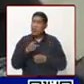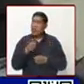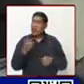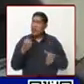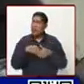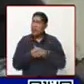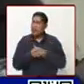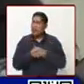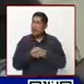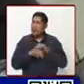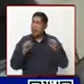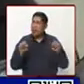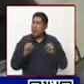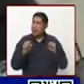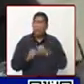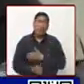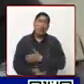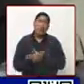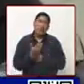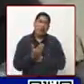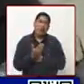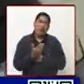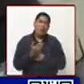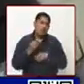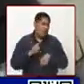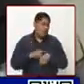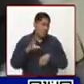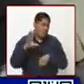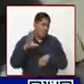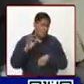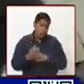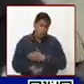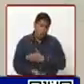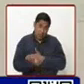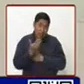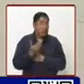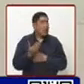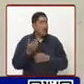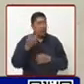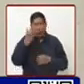ingresado el día sábado en la mañana, a las 9 de la mañana.